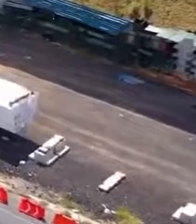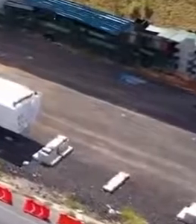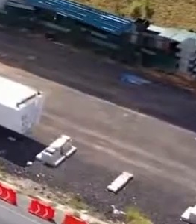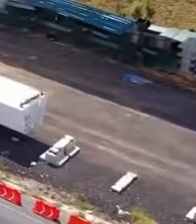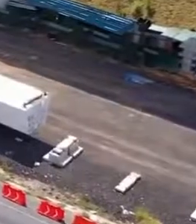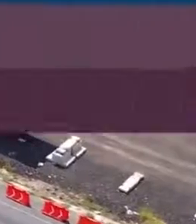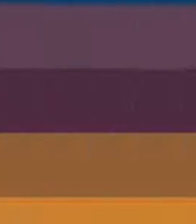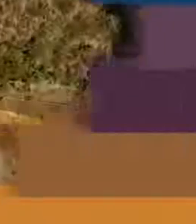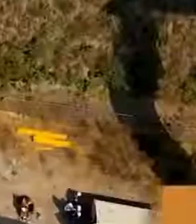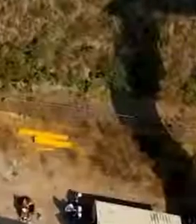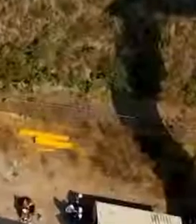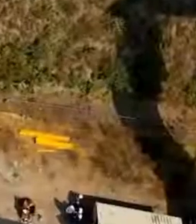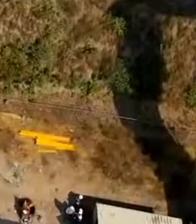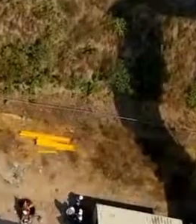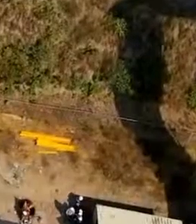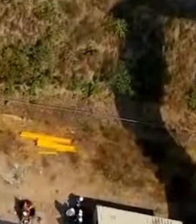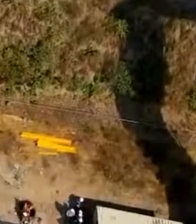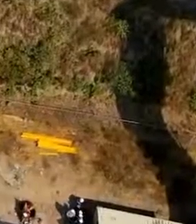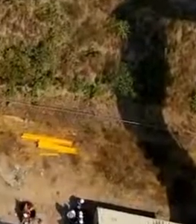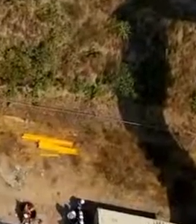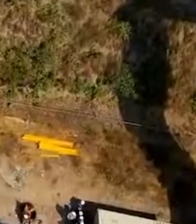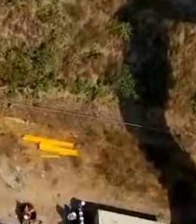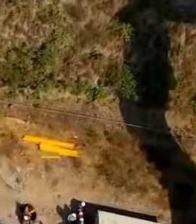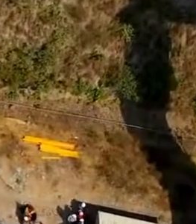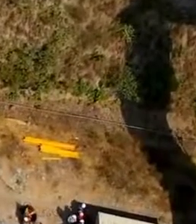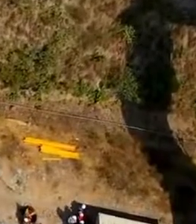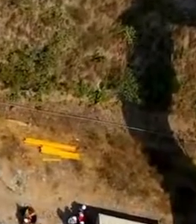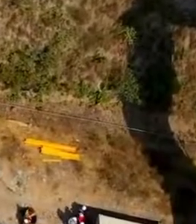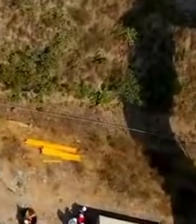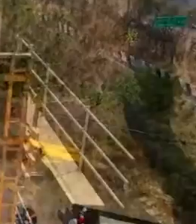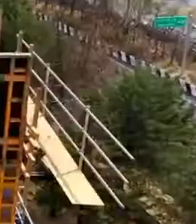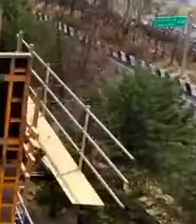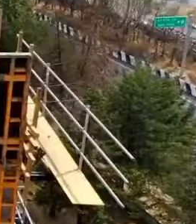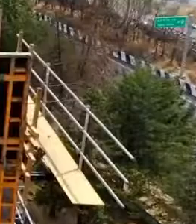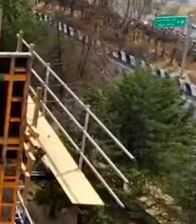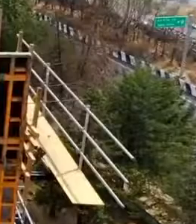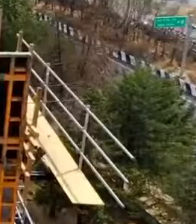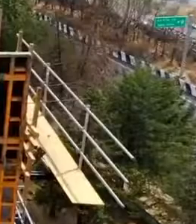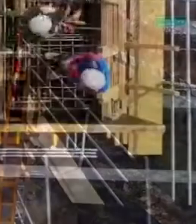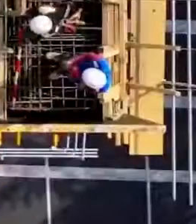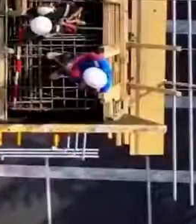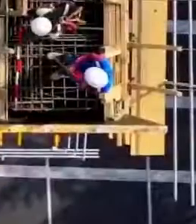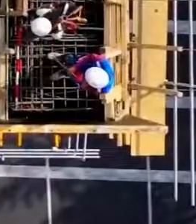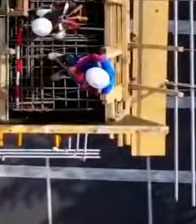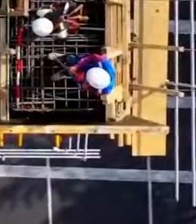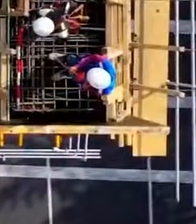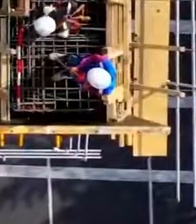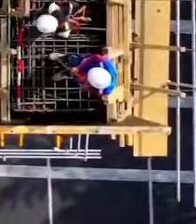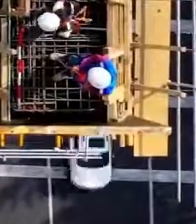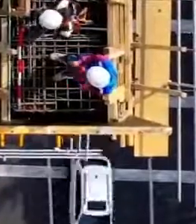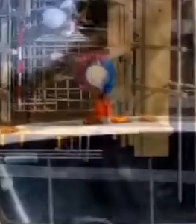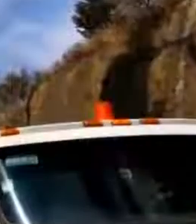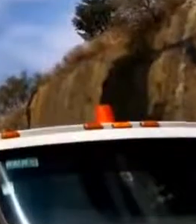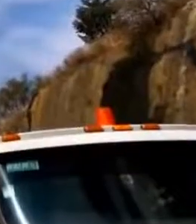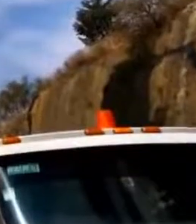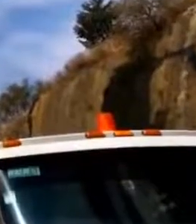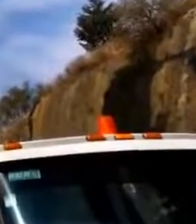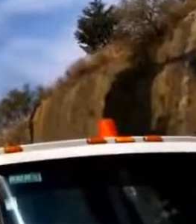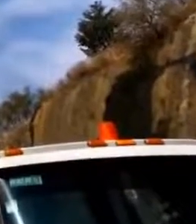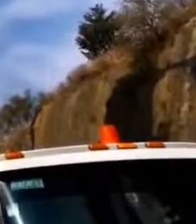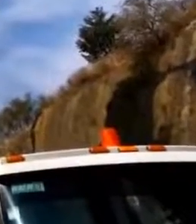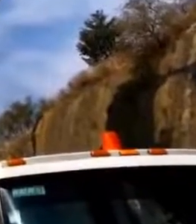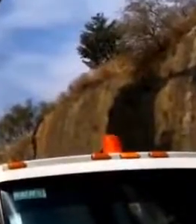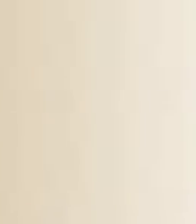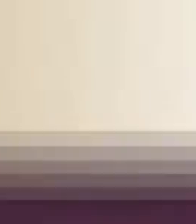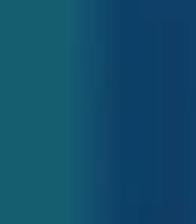el segundo claro. Frente 9. Se realizó el colado de concreto hidráulico en el capitel del apoyo